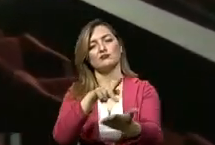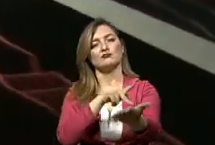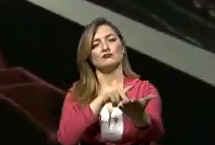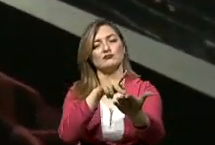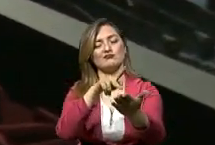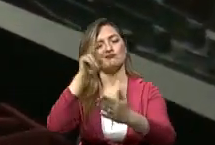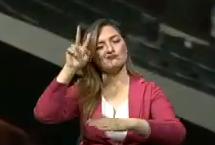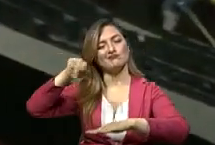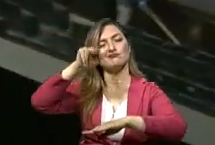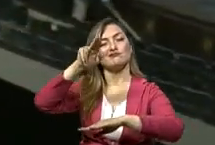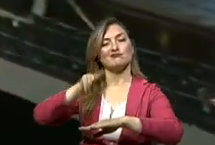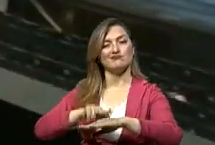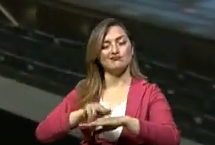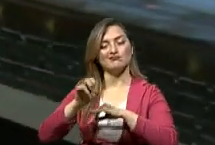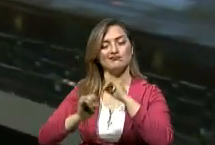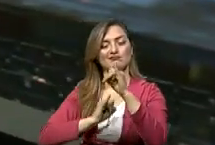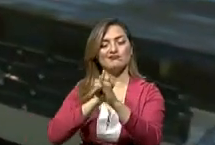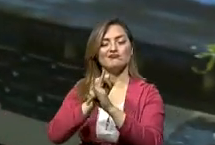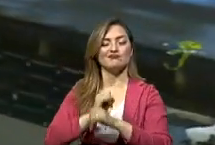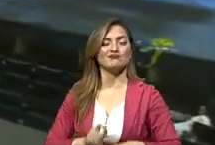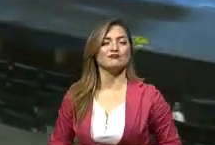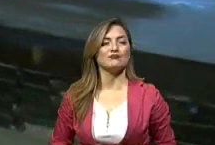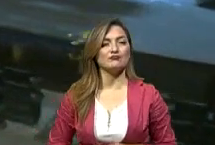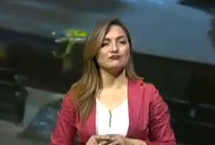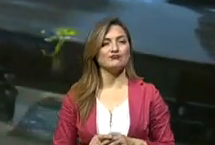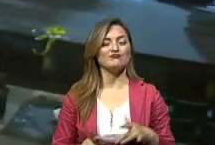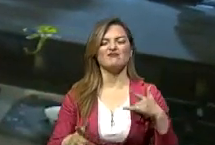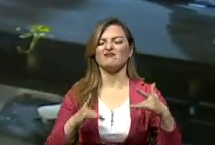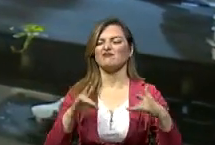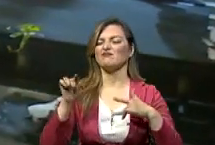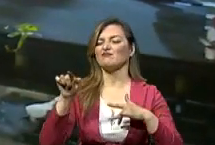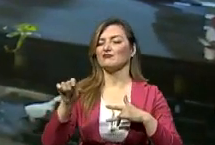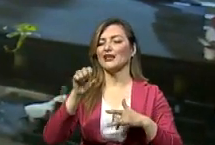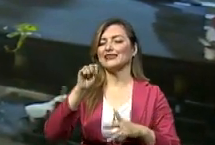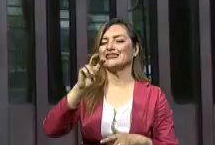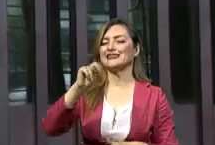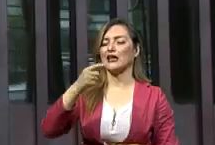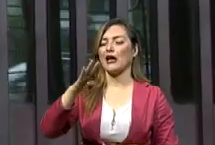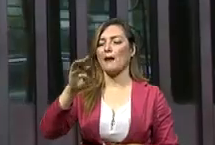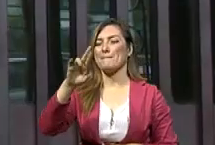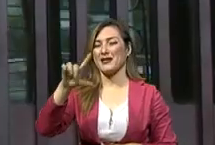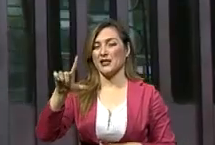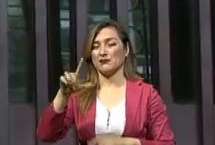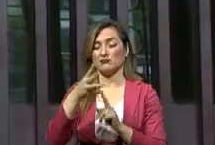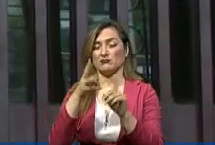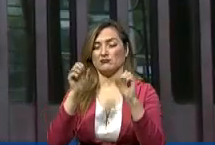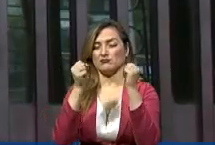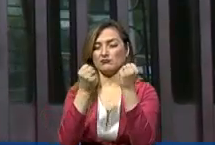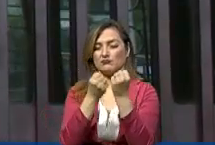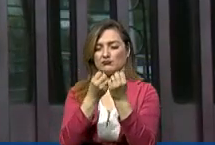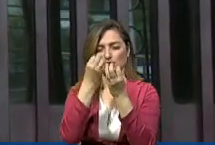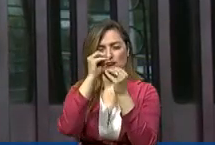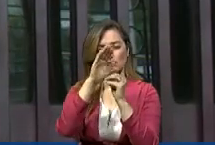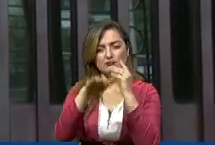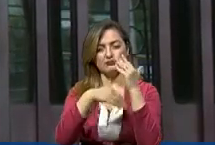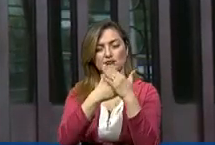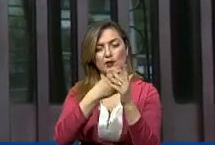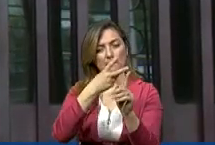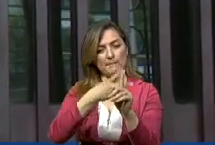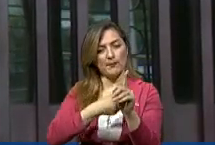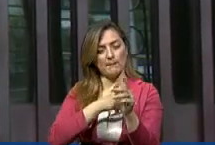tradicionales, nacionales e internacionales. TeatroSanGabriel.com, ahí está toda la información de la cartelera que nosotros vamos anunciando cada